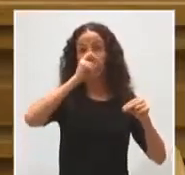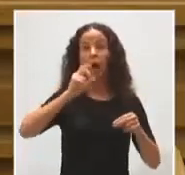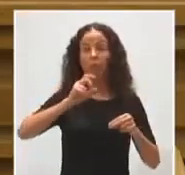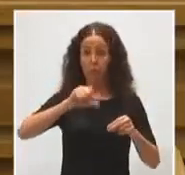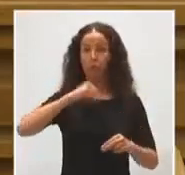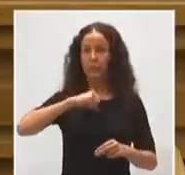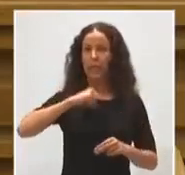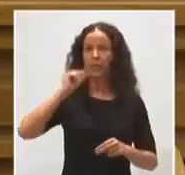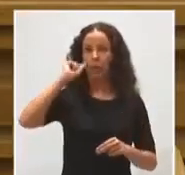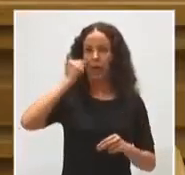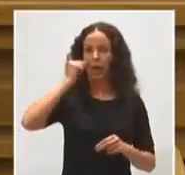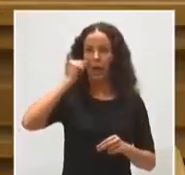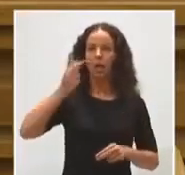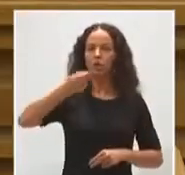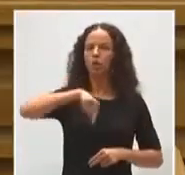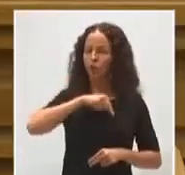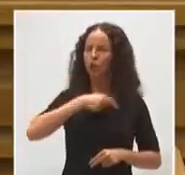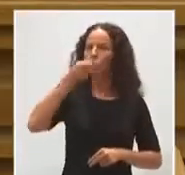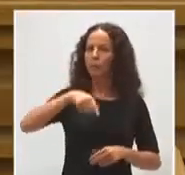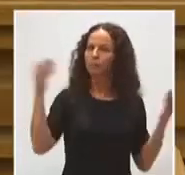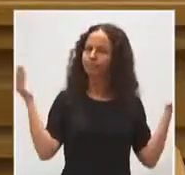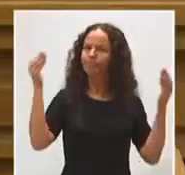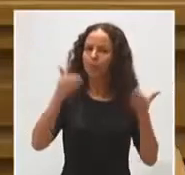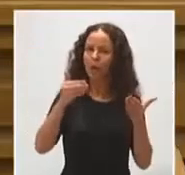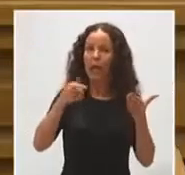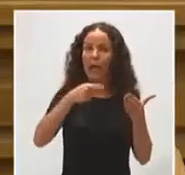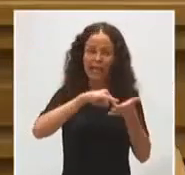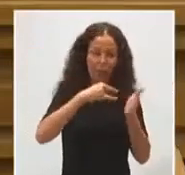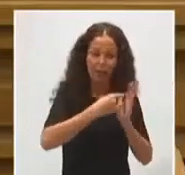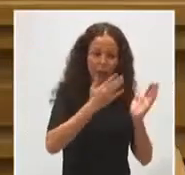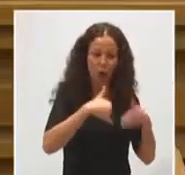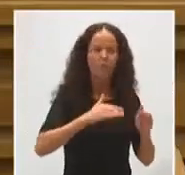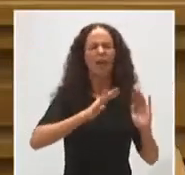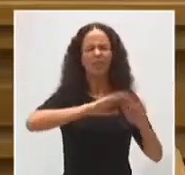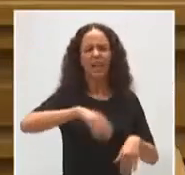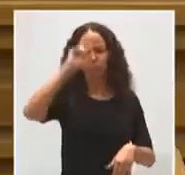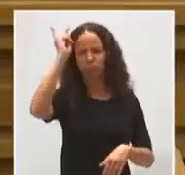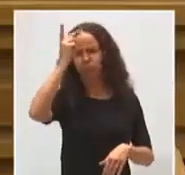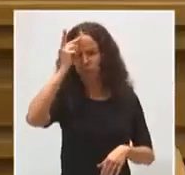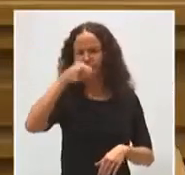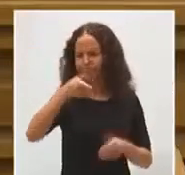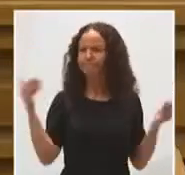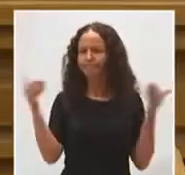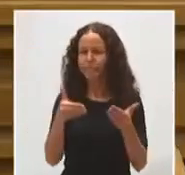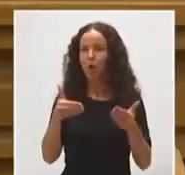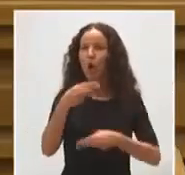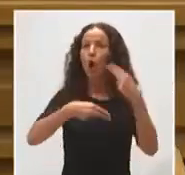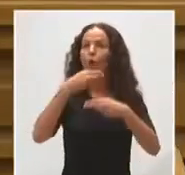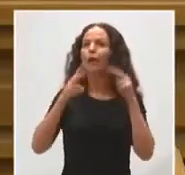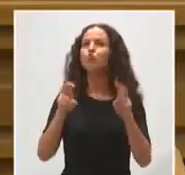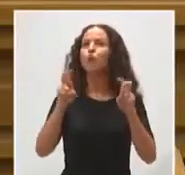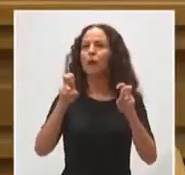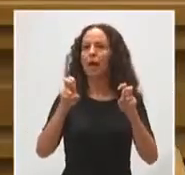que también vamos a abordar no estaba así previsto nunca pero decidimos cambiarlo para abordarlo como obra nueva y por tanto